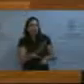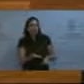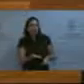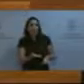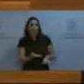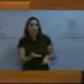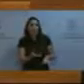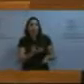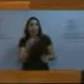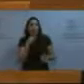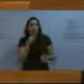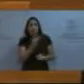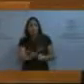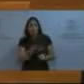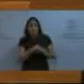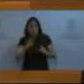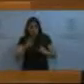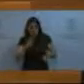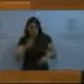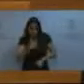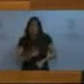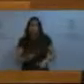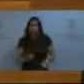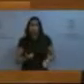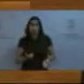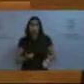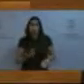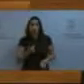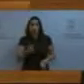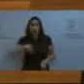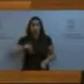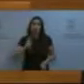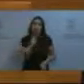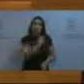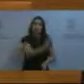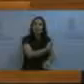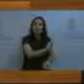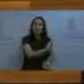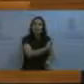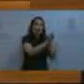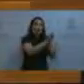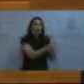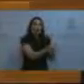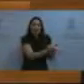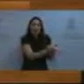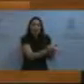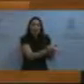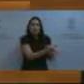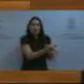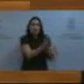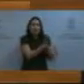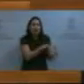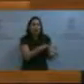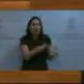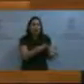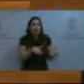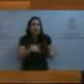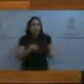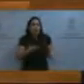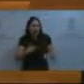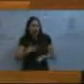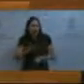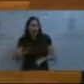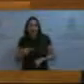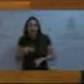portavoz del Partido Popular, que soy yo. Cuando le preguntamos, sencillamente, ofende a la inteligencia del contrario,